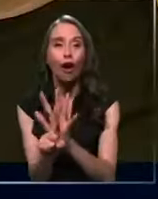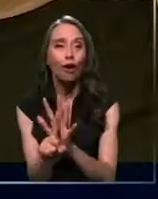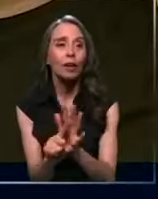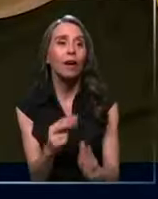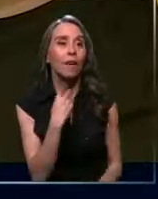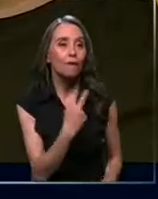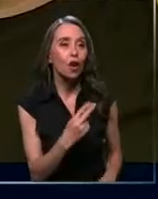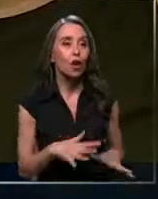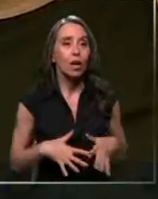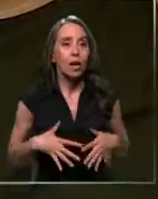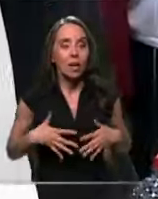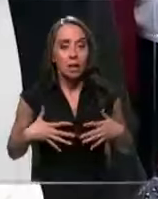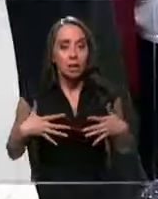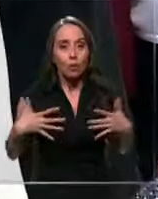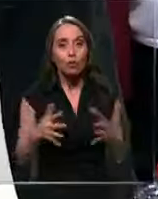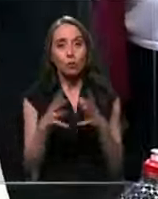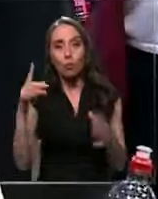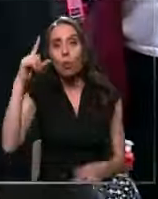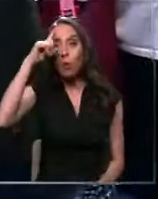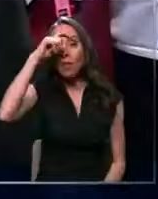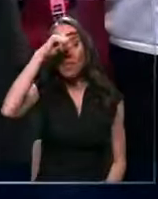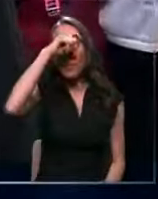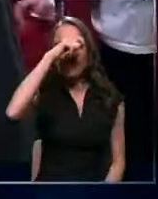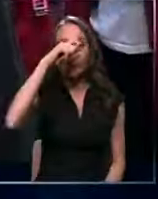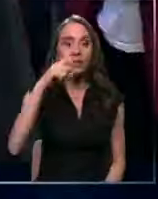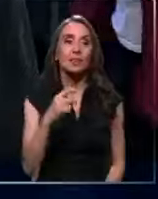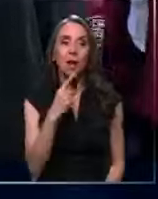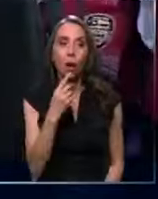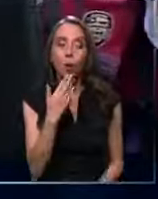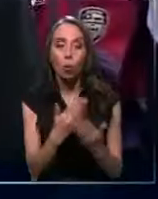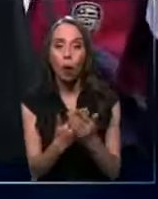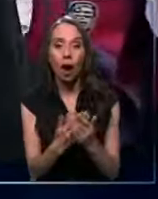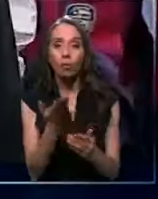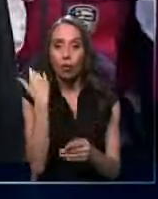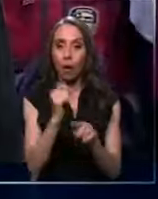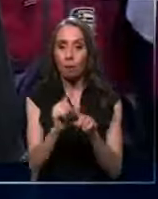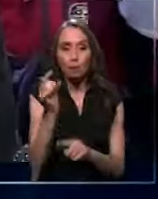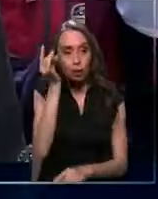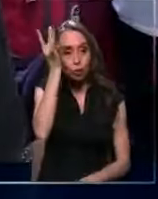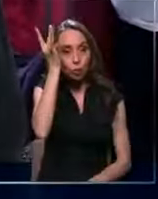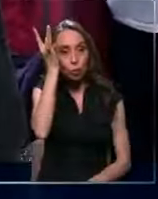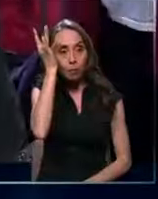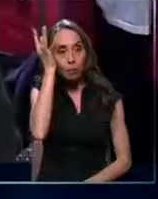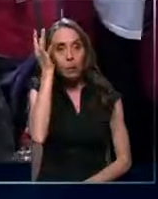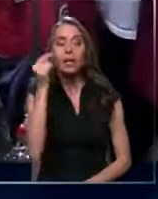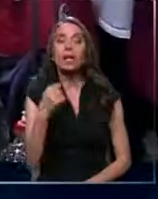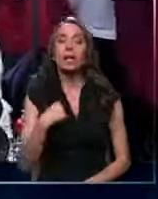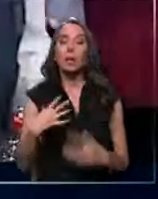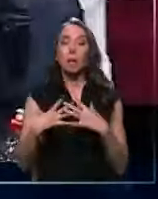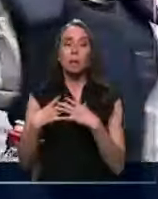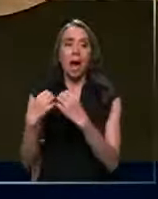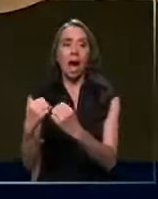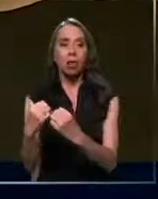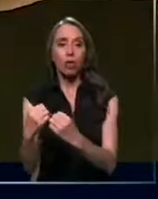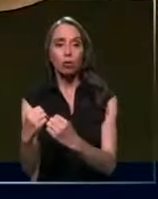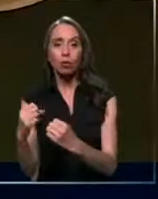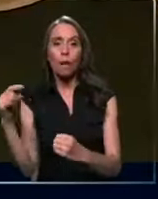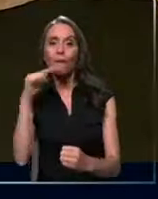Emotionally, it has been difficult. First heard, found out that my adoption was falsified. I